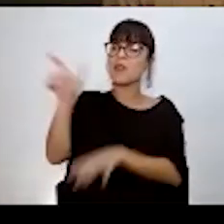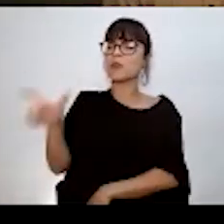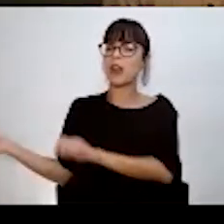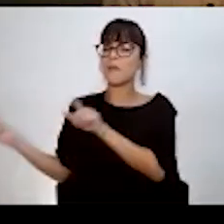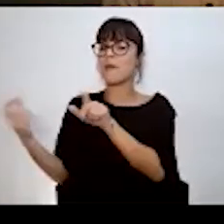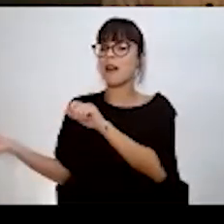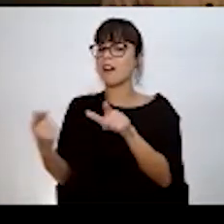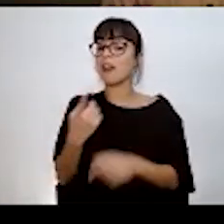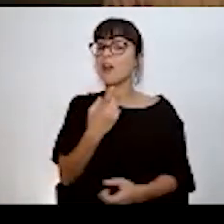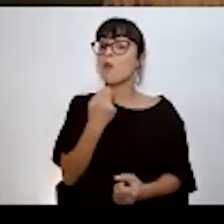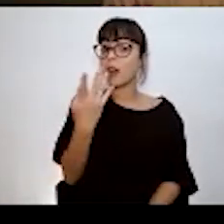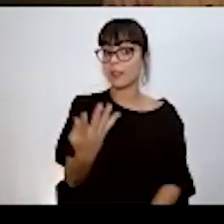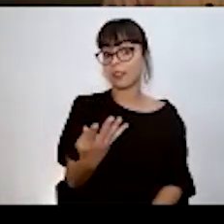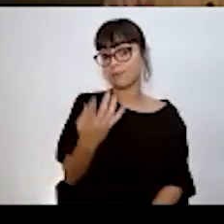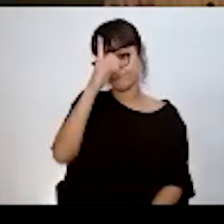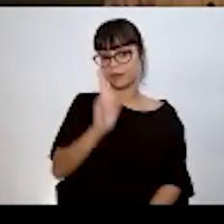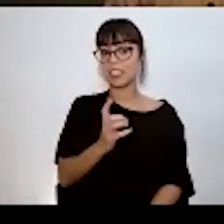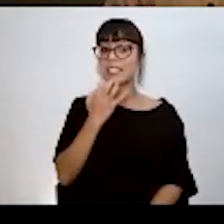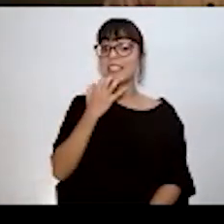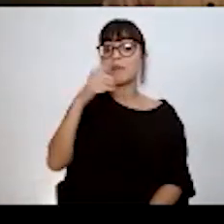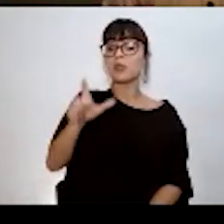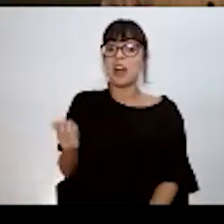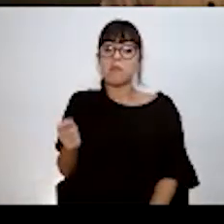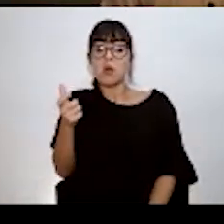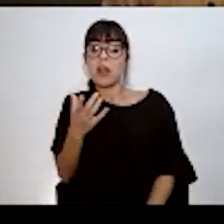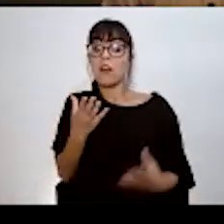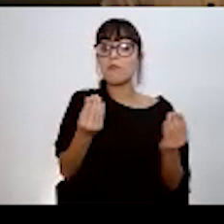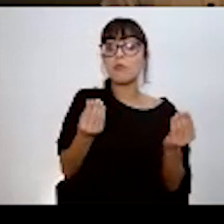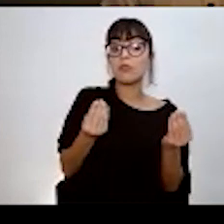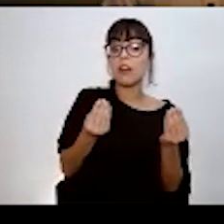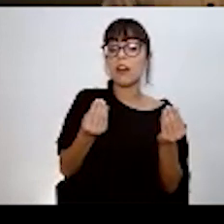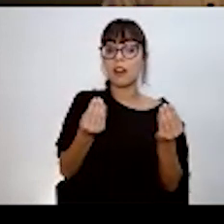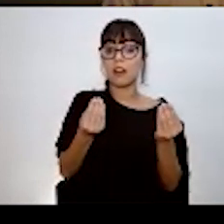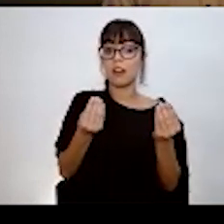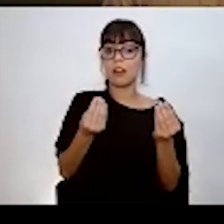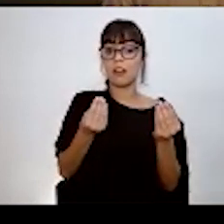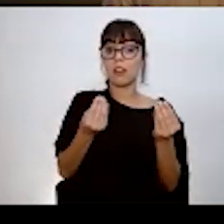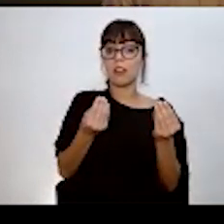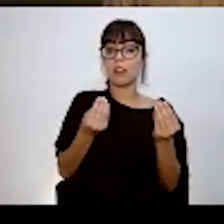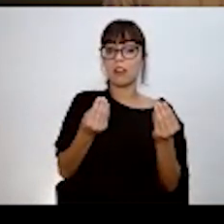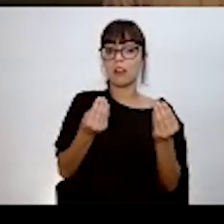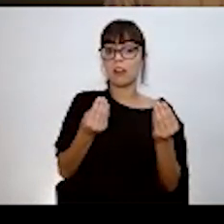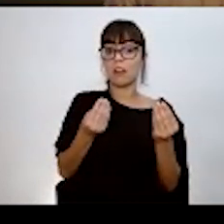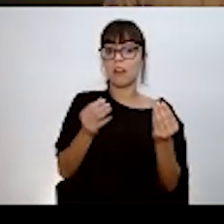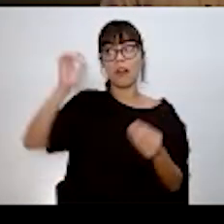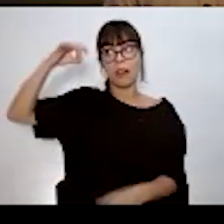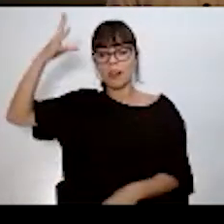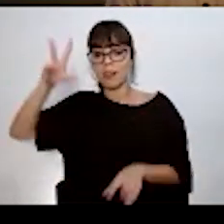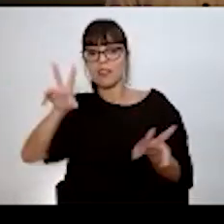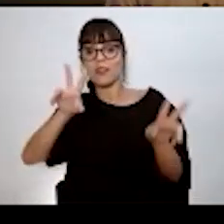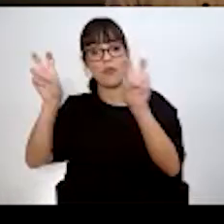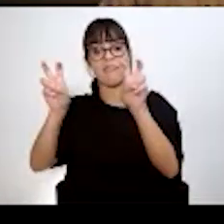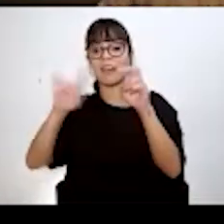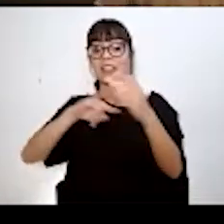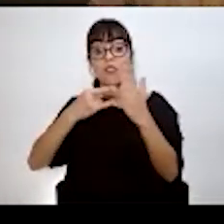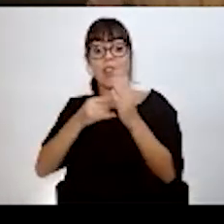que llega, si llega poca gente o llega mucha gente, o llega gente que tiene una serie de innovaciones y una serie de mejoras